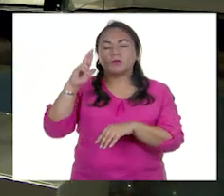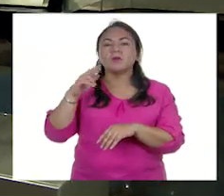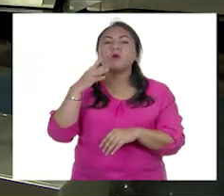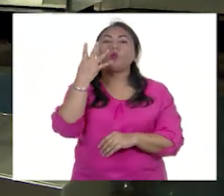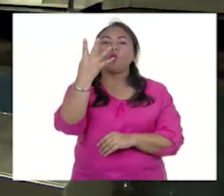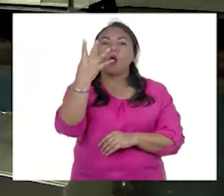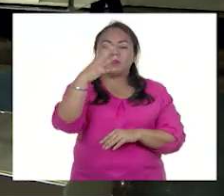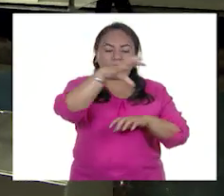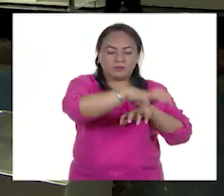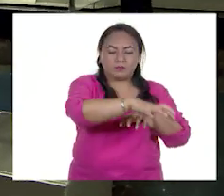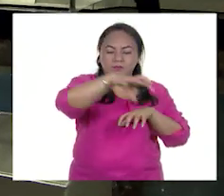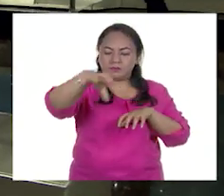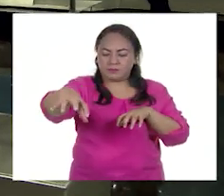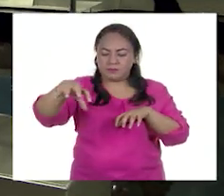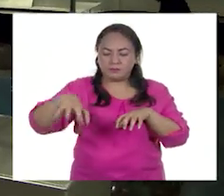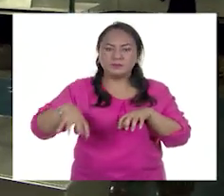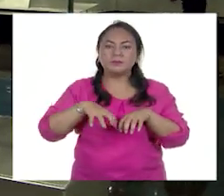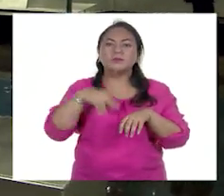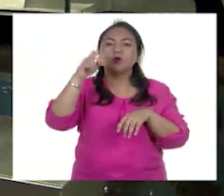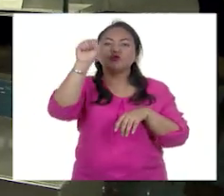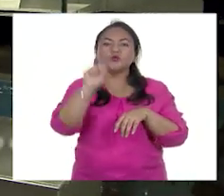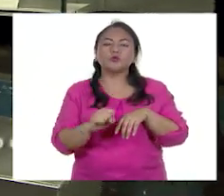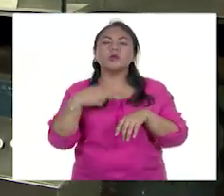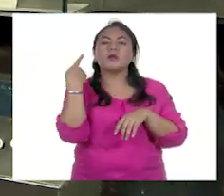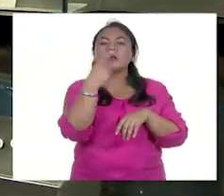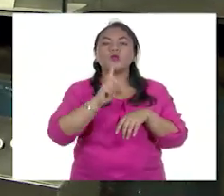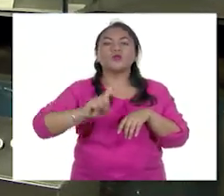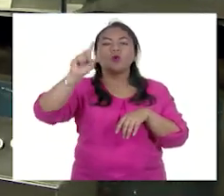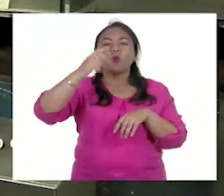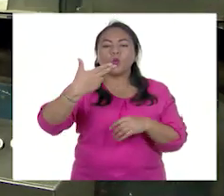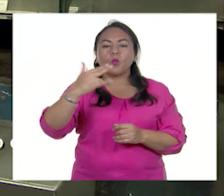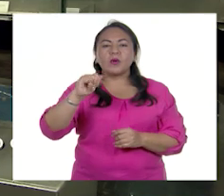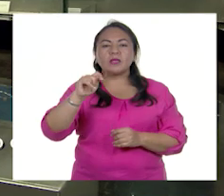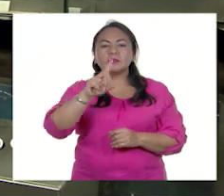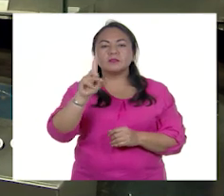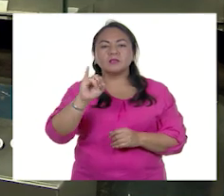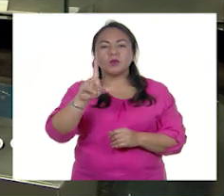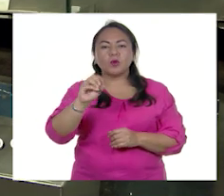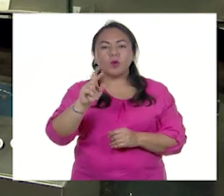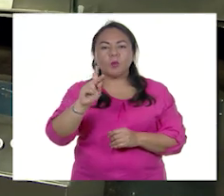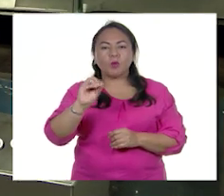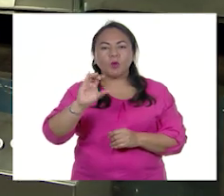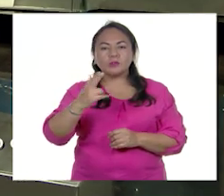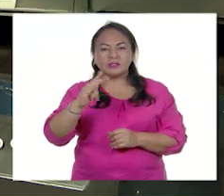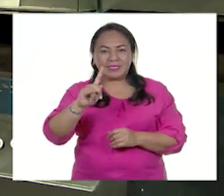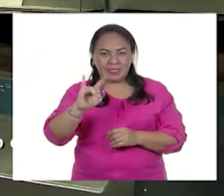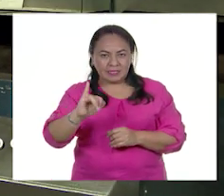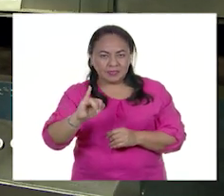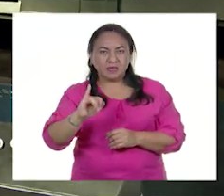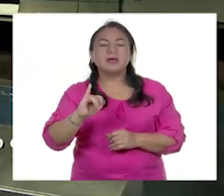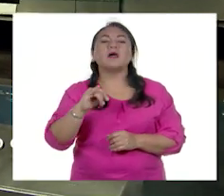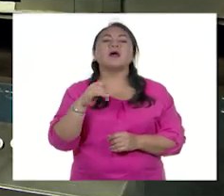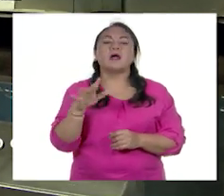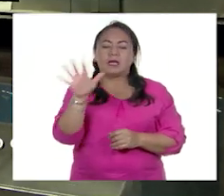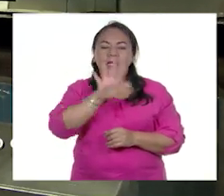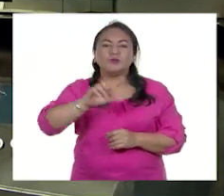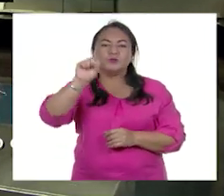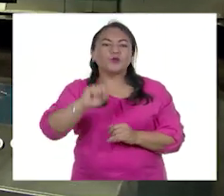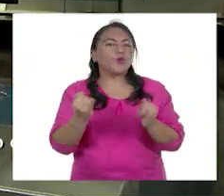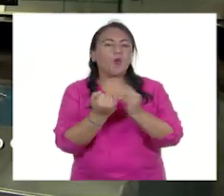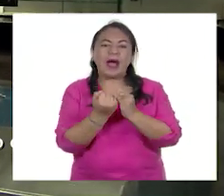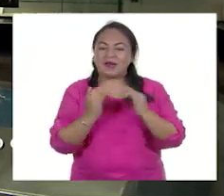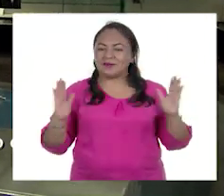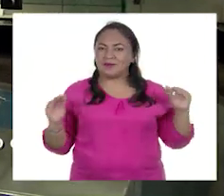sur del museo están dedicadas a Huitzilopochtli, tal como lo estaba el templo del lado sur o la capilla del lado sur del Templo